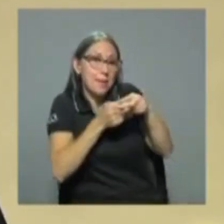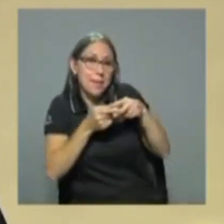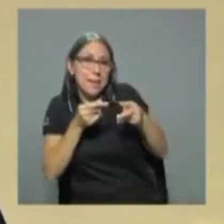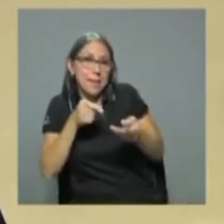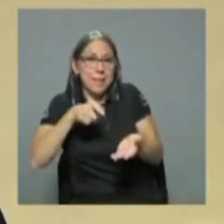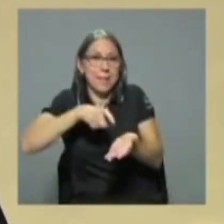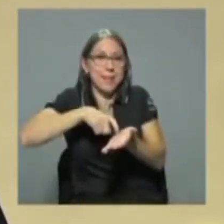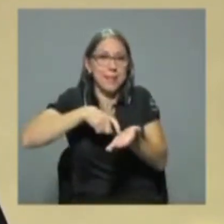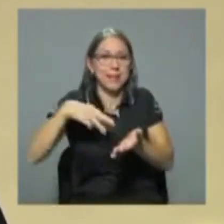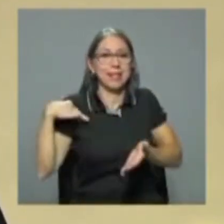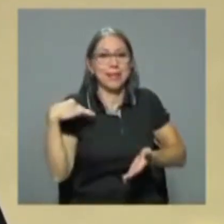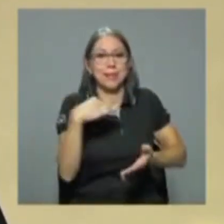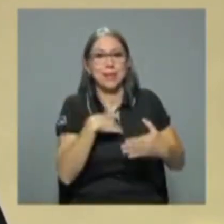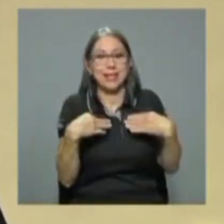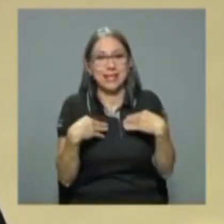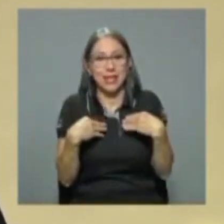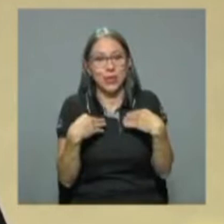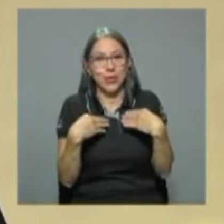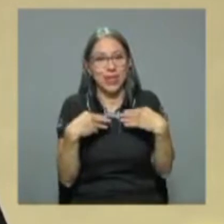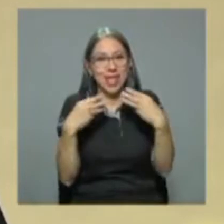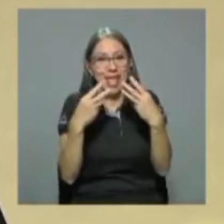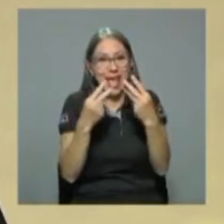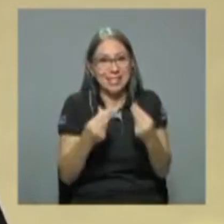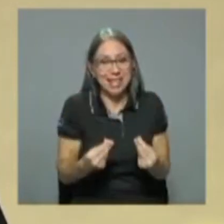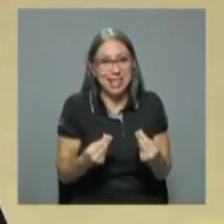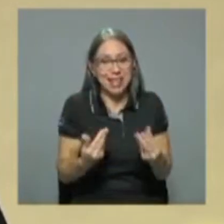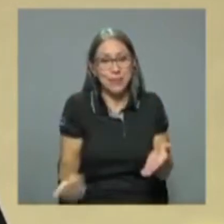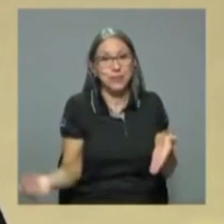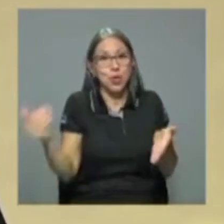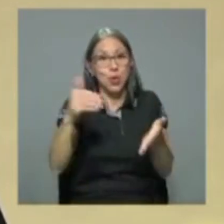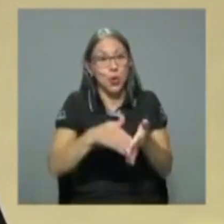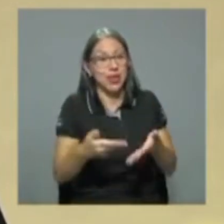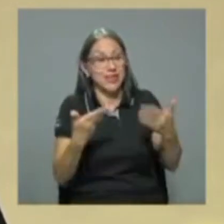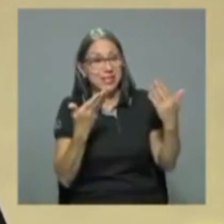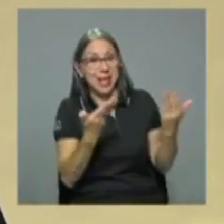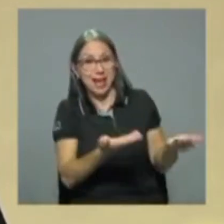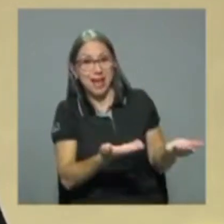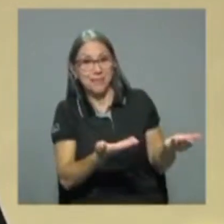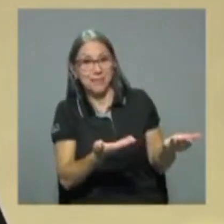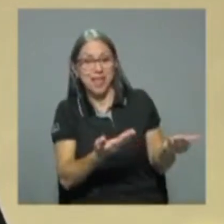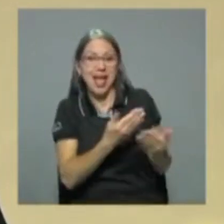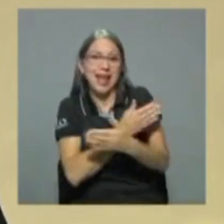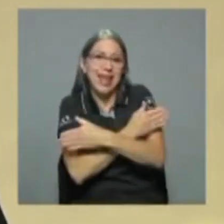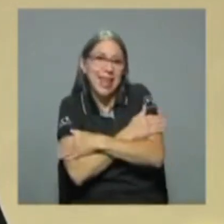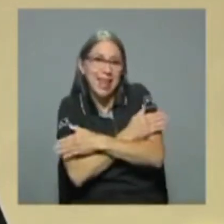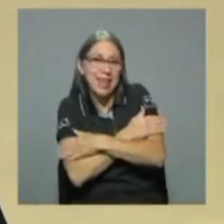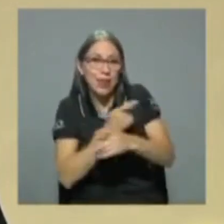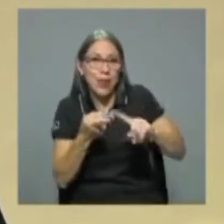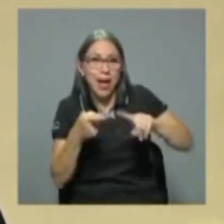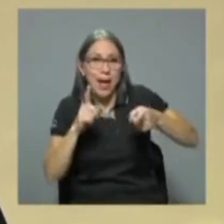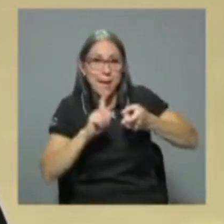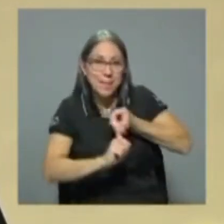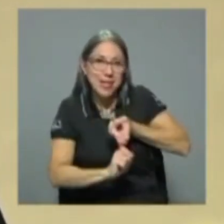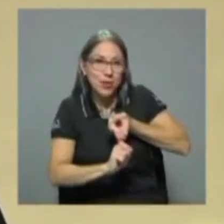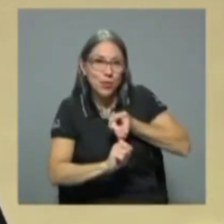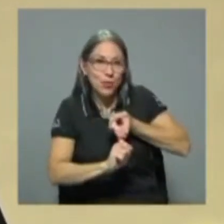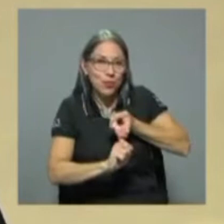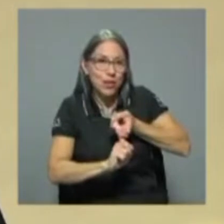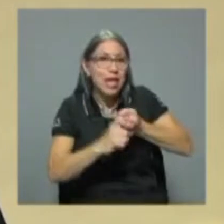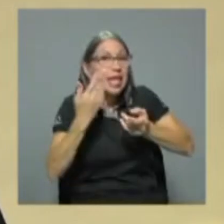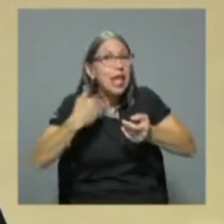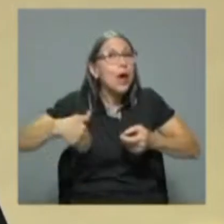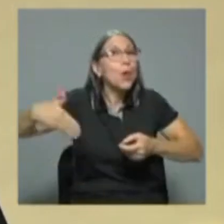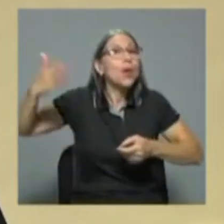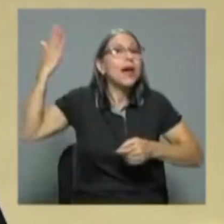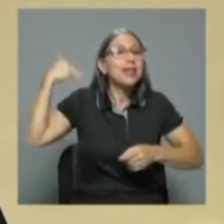a tener a mi querido amigo que una vez fue